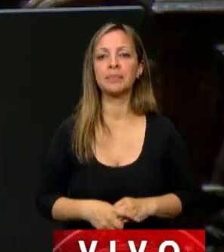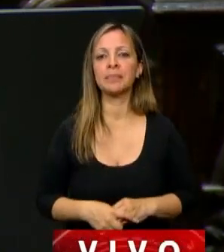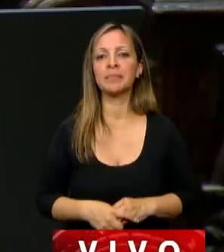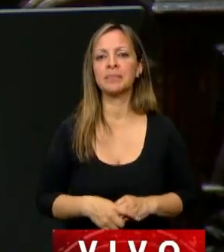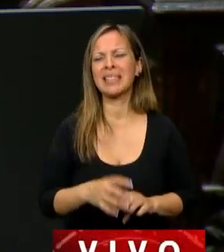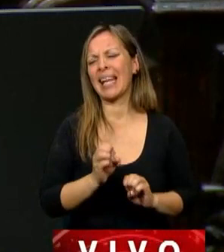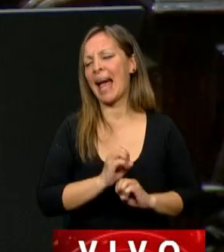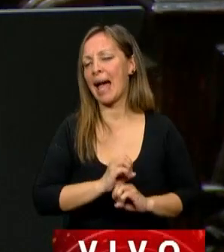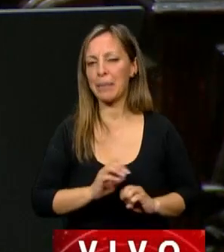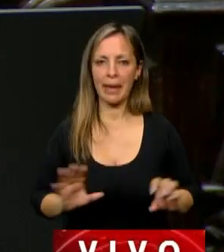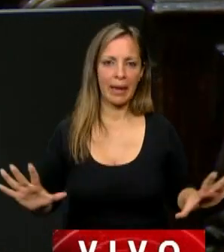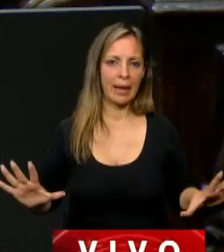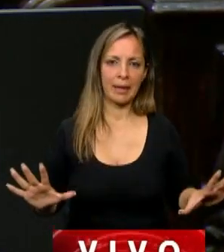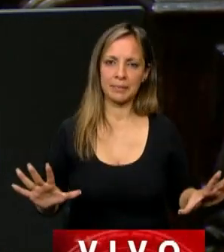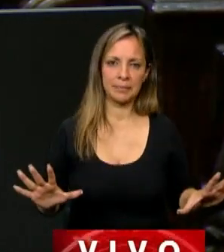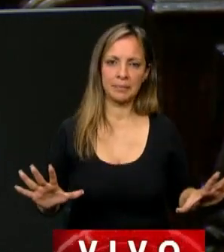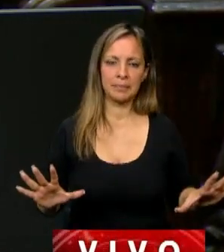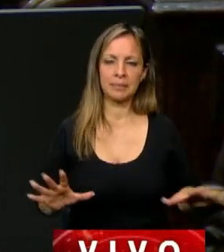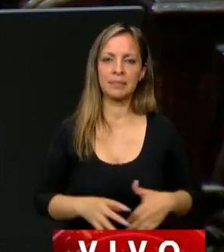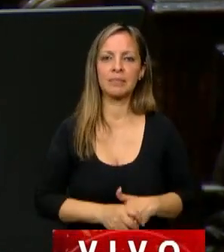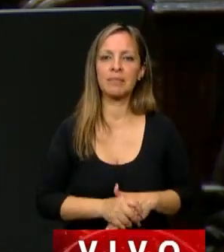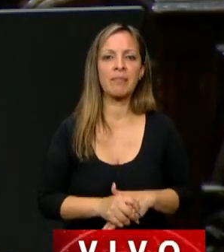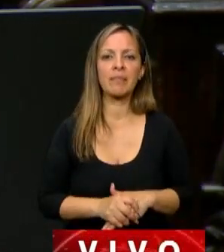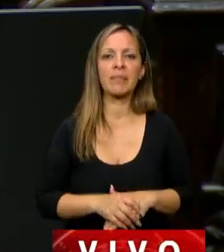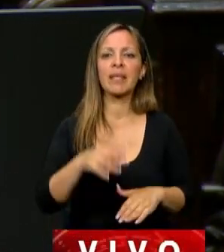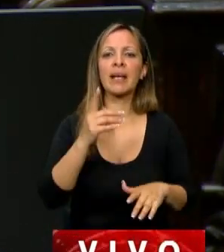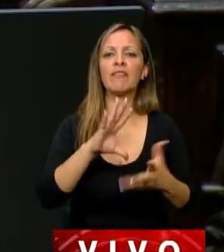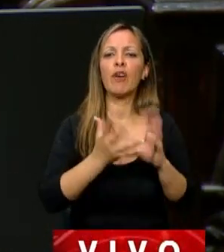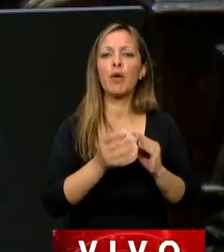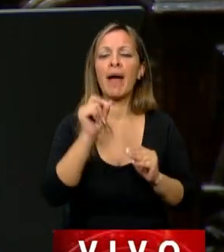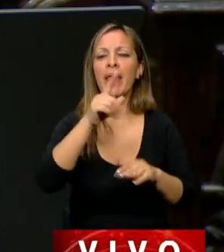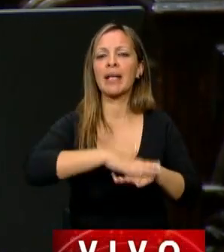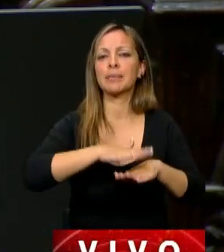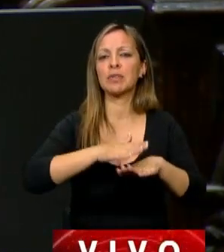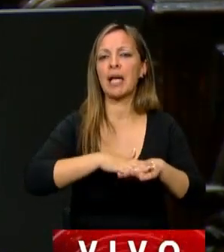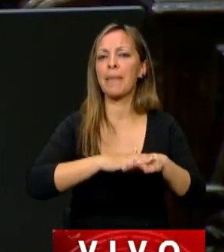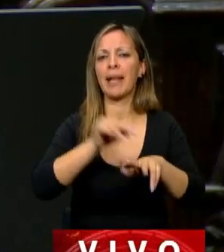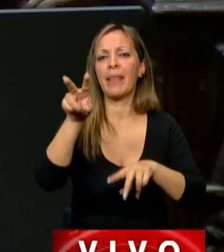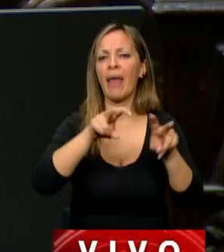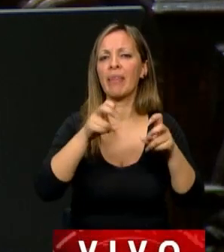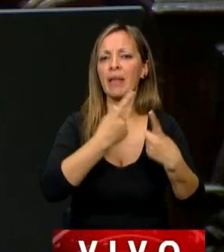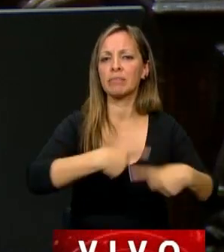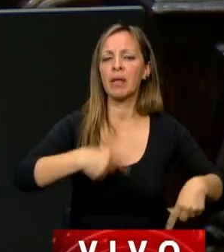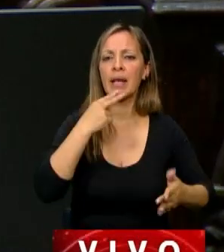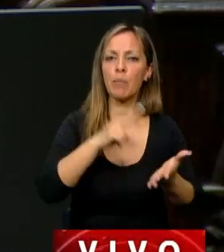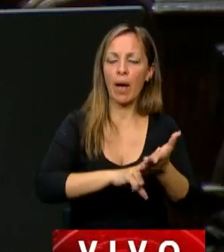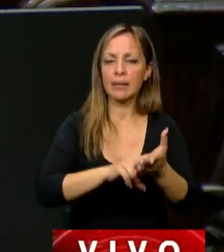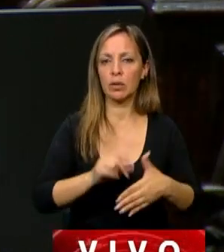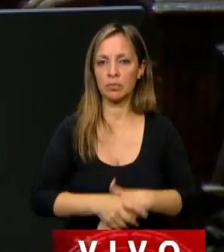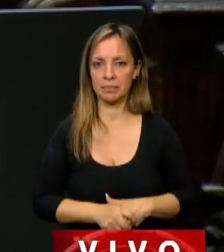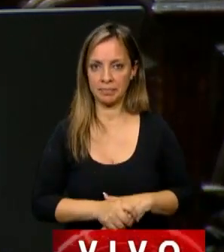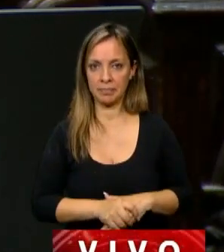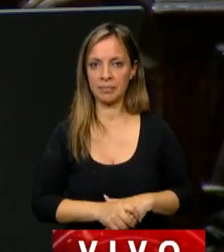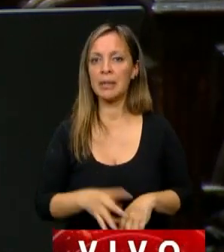Gravísimo, relaja los criterios de responsabilidad fiscal en materia de gasto de empleo público, ¿no? Y ya no de